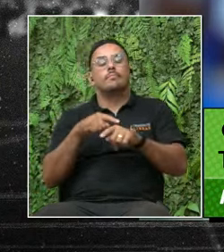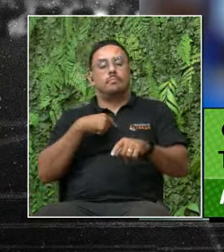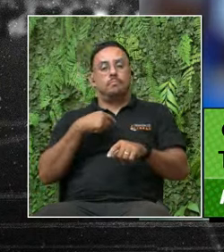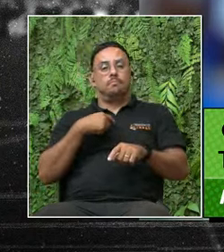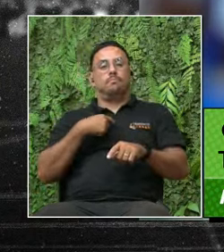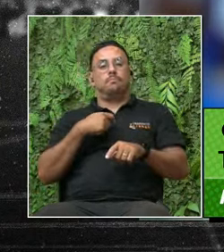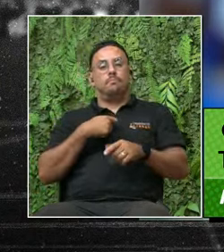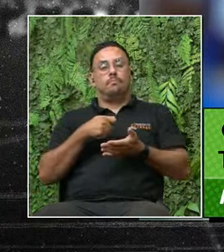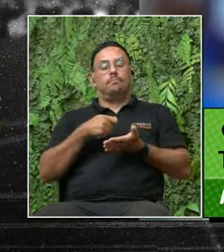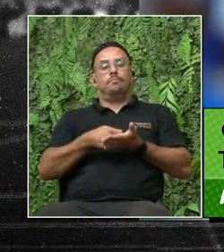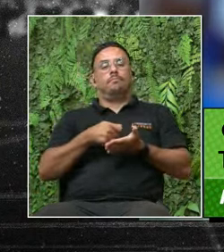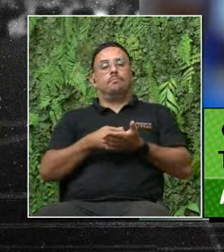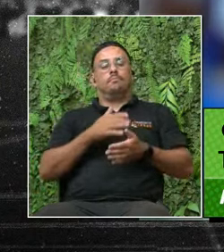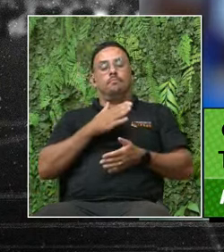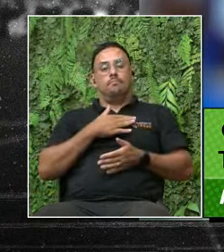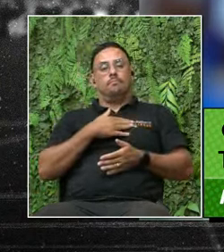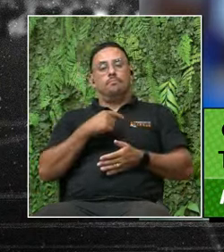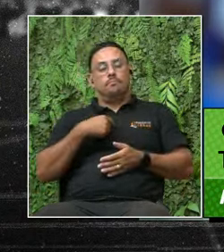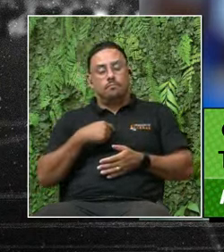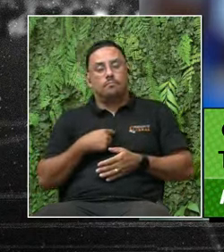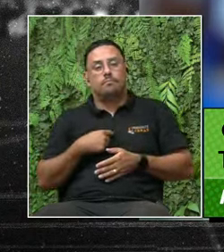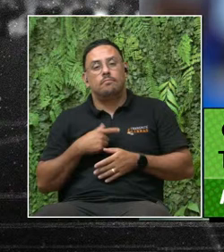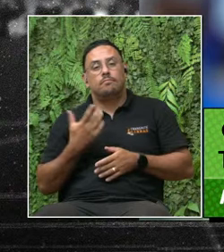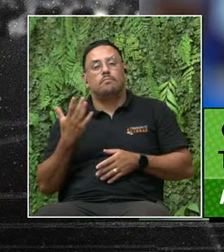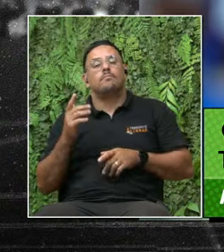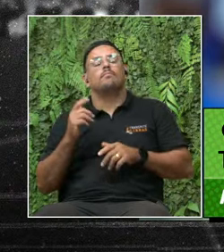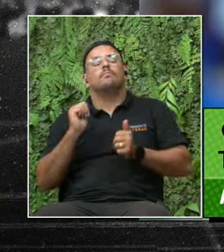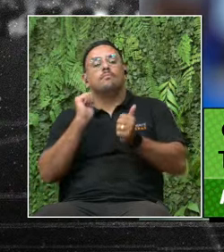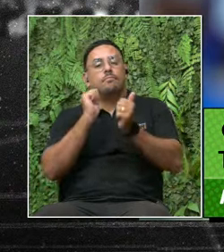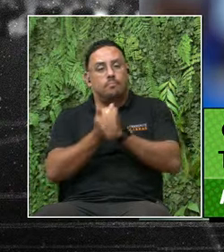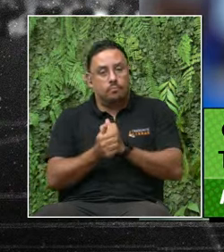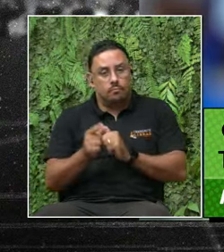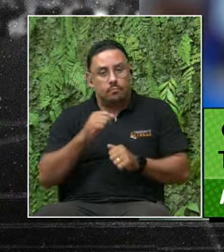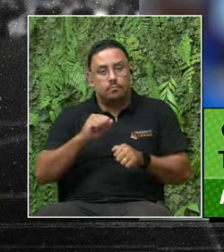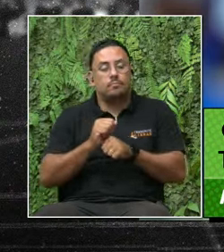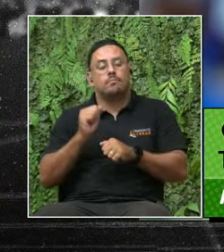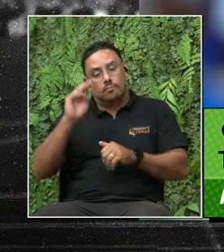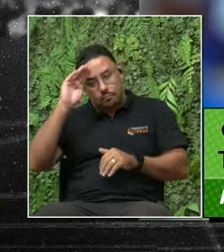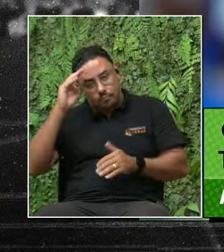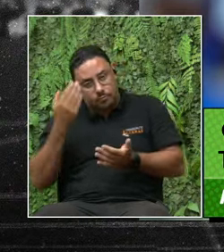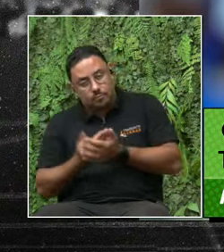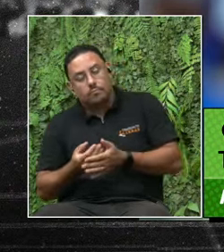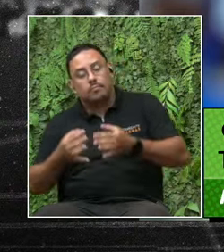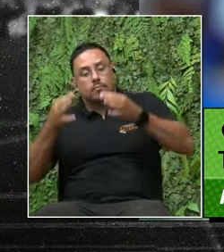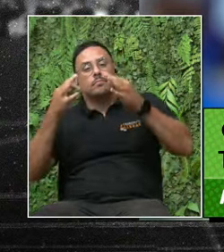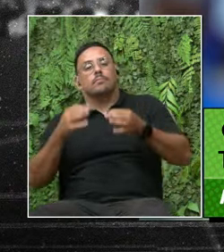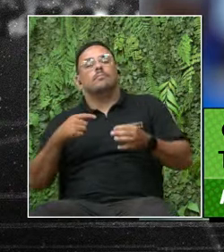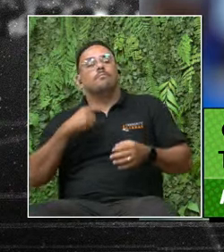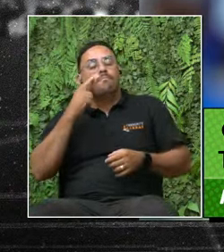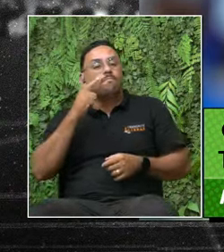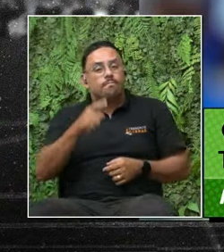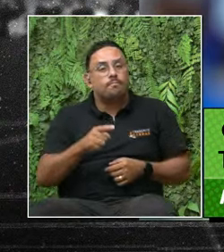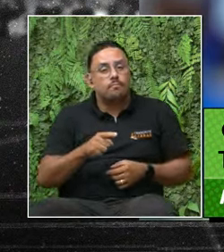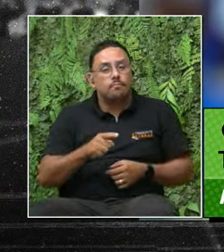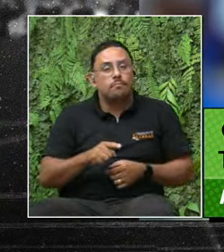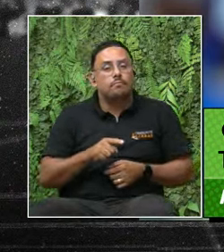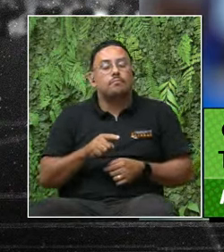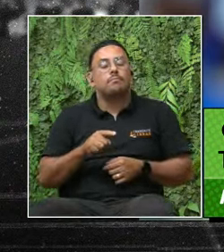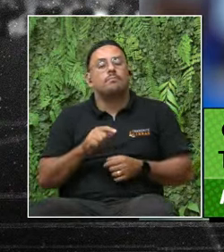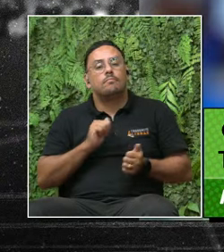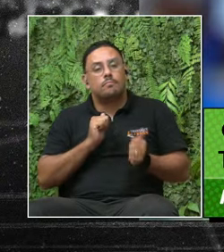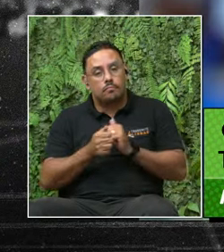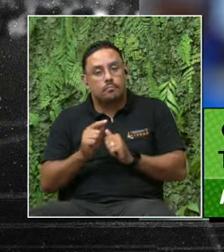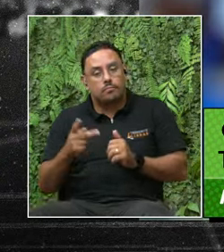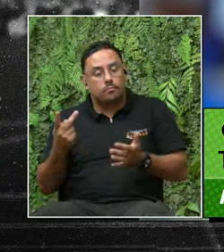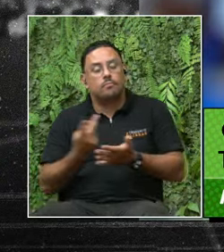obligación es que ellos salgan a jugar el Partido con la confianza y la certeza de que eso que va que yo le